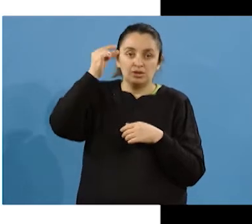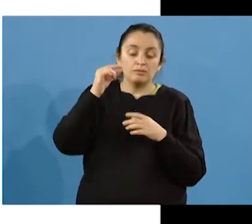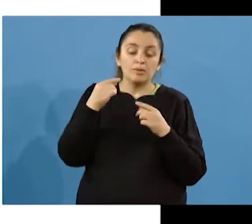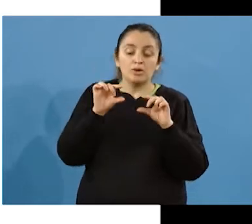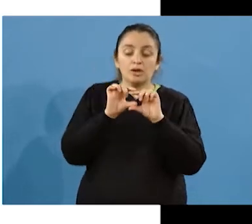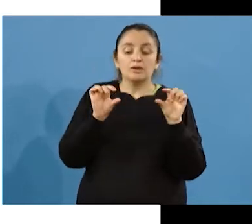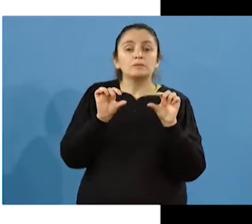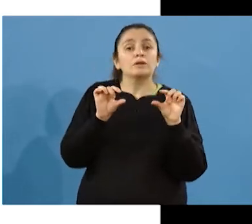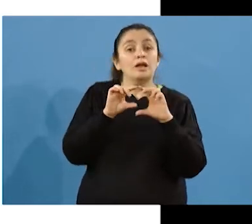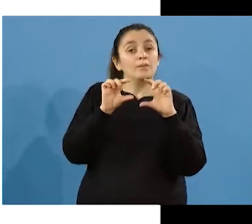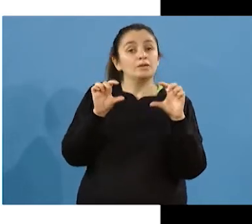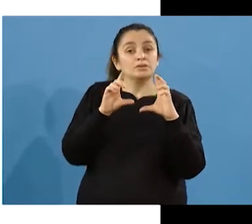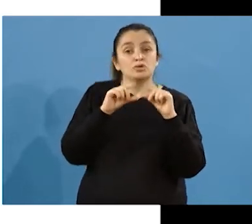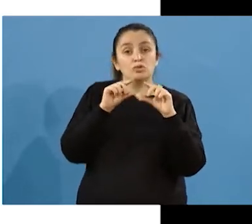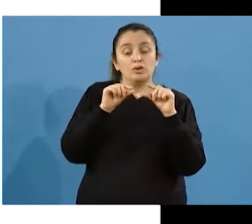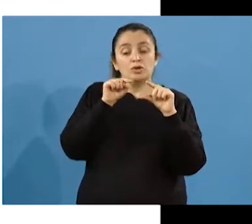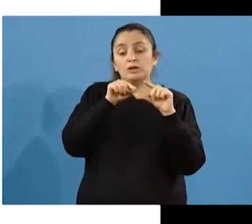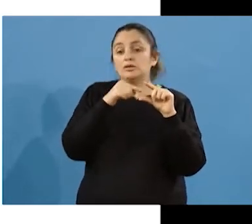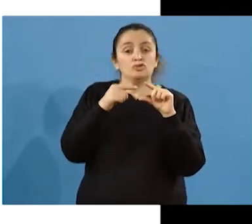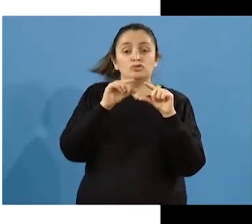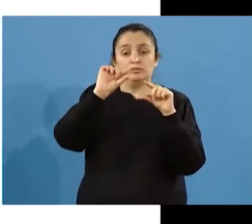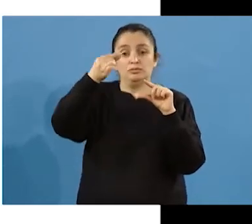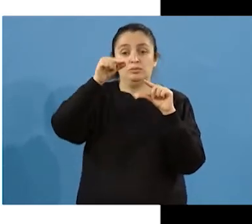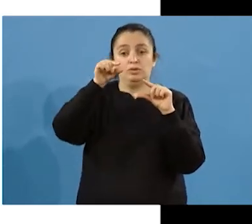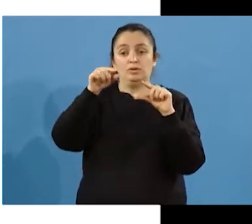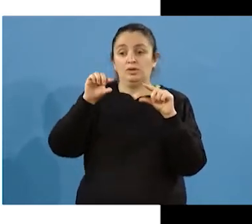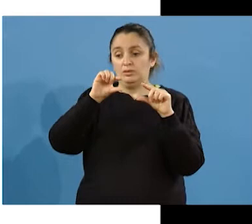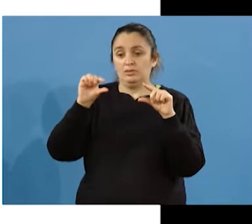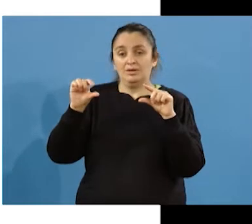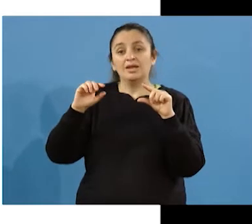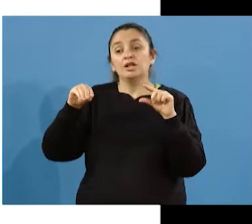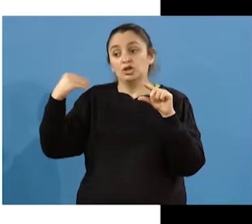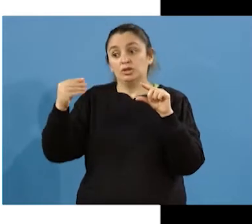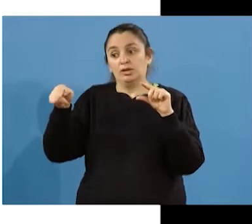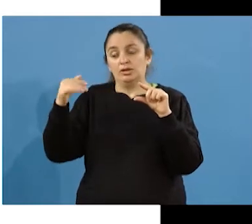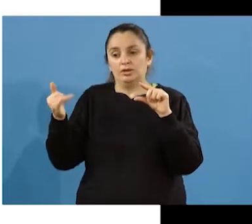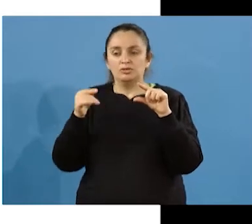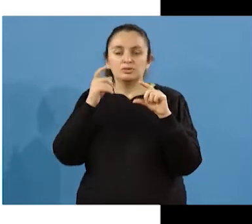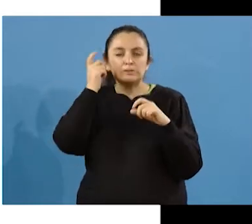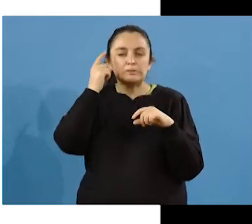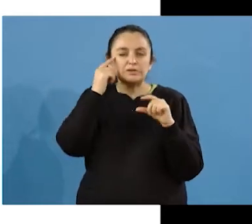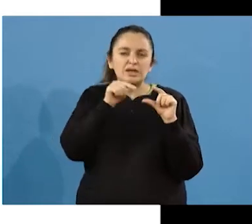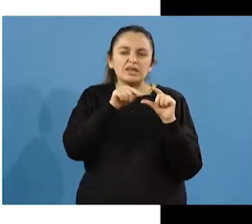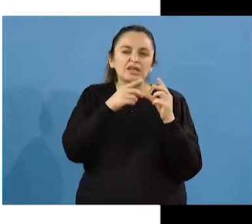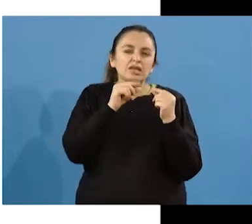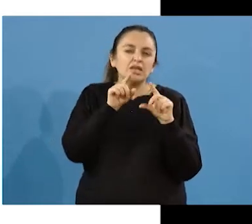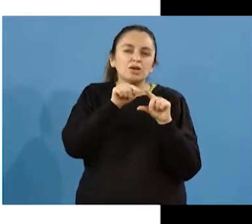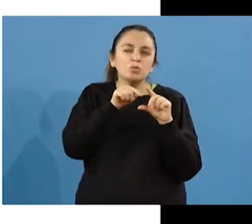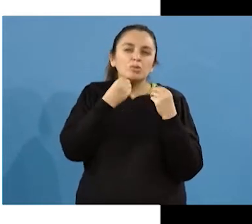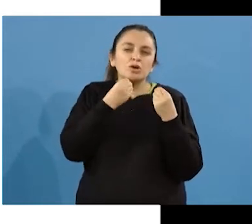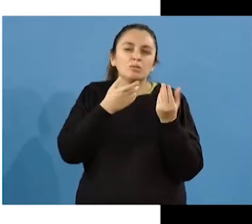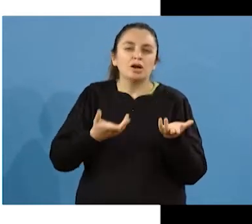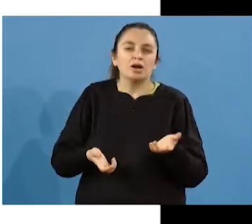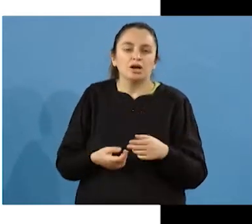es la base de esa potencia entonces yo me tendría que poner a pensar qué número